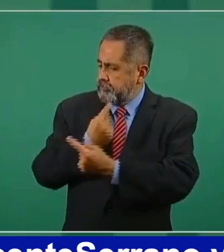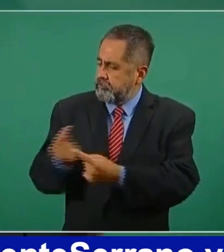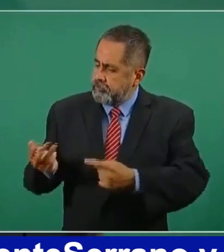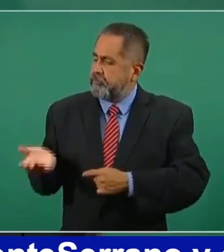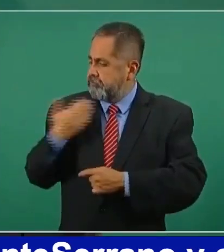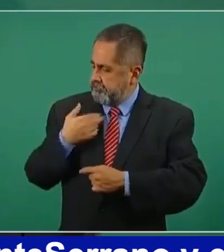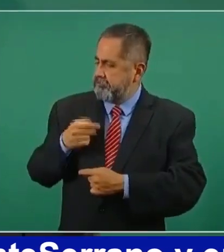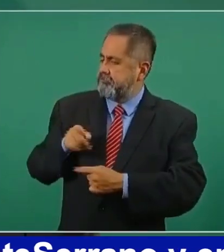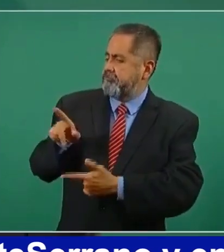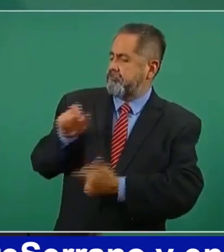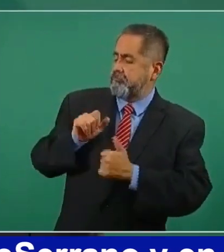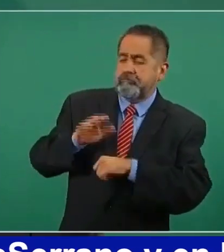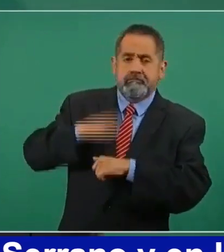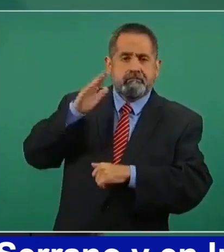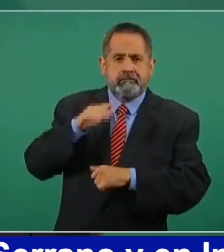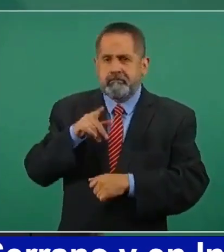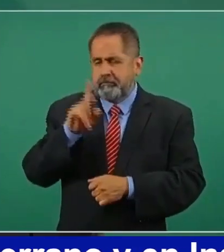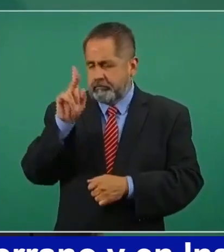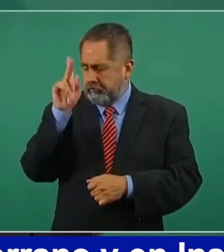Es lo más